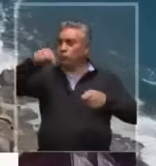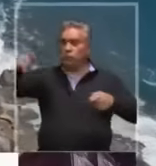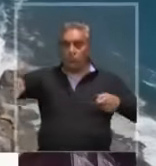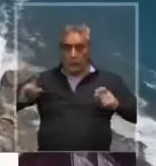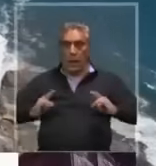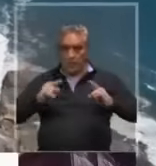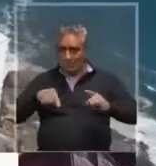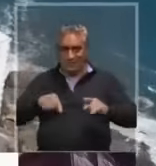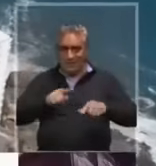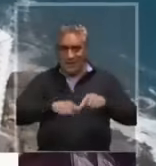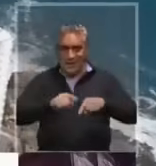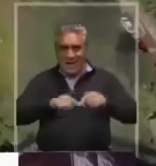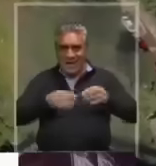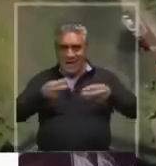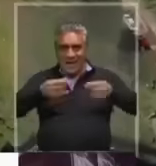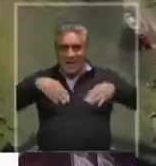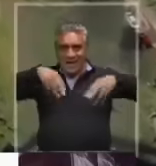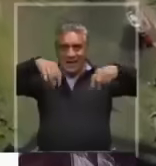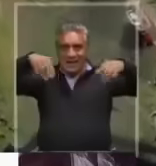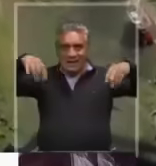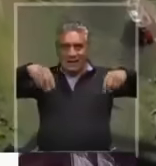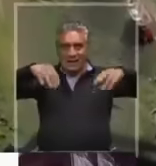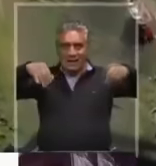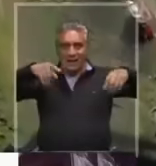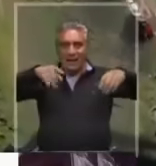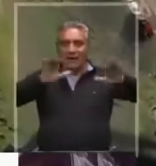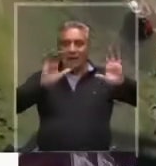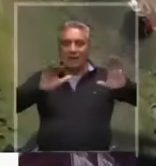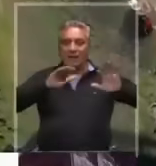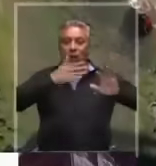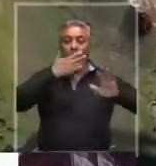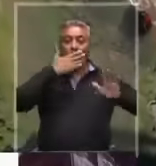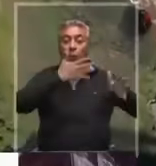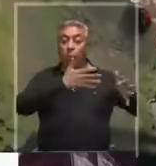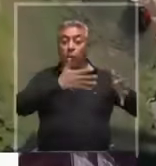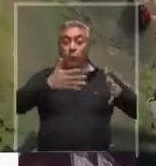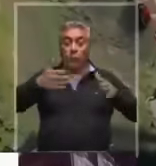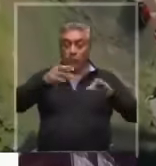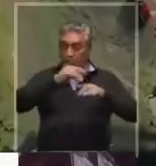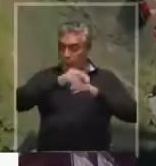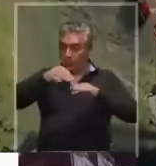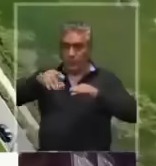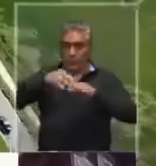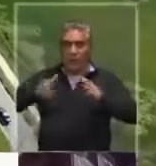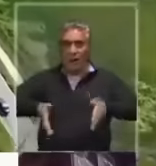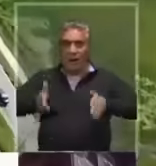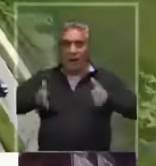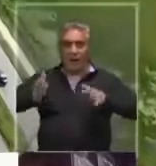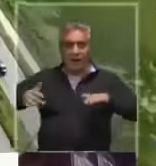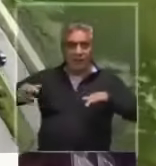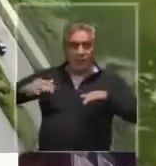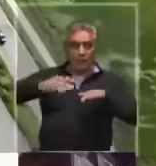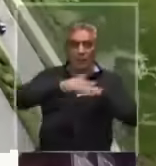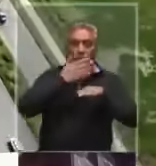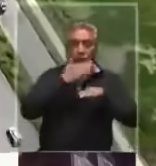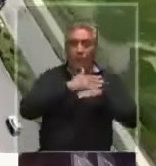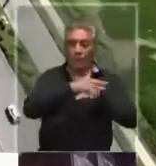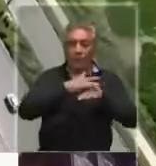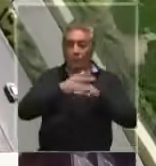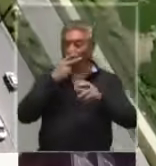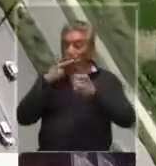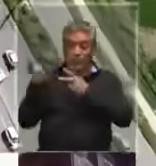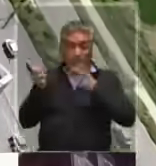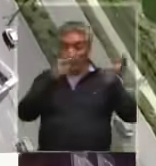esto significa que el viento, por ejemplo, transporta los granos de arena a las calles y veredas, escurriendo durante las